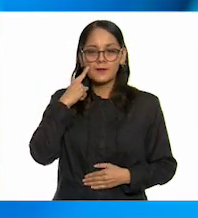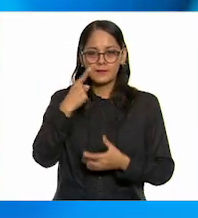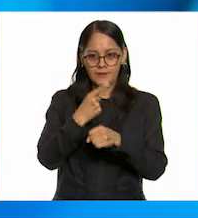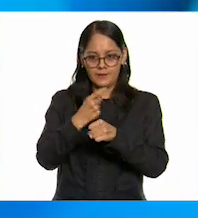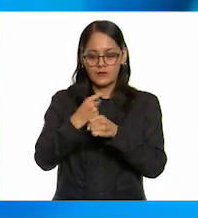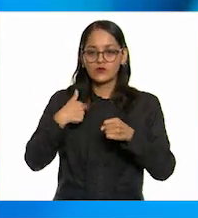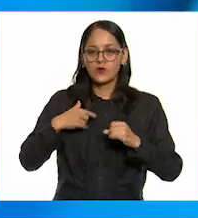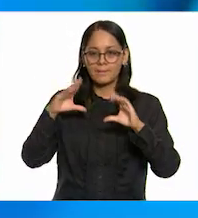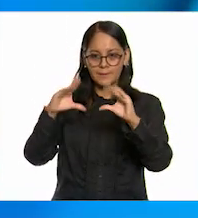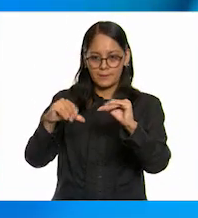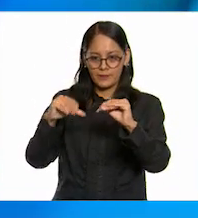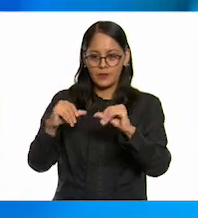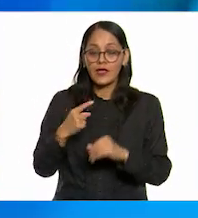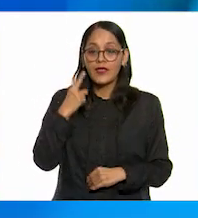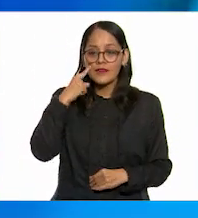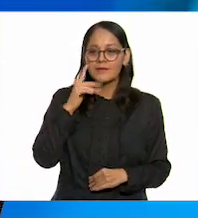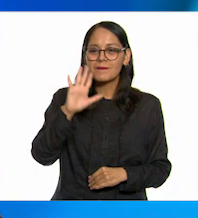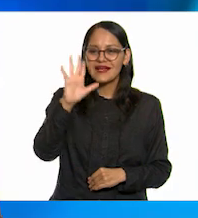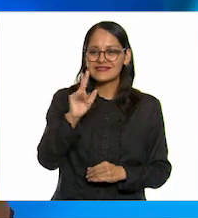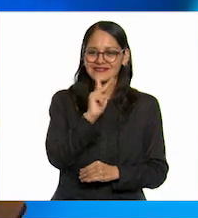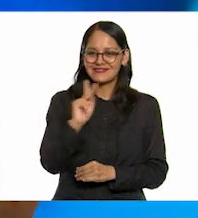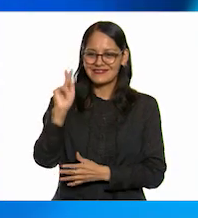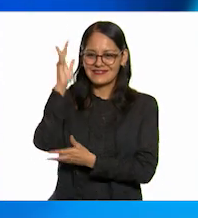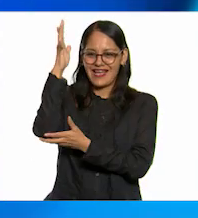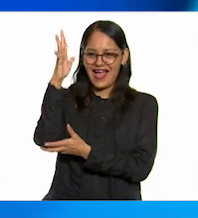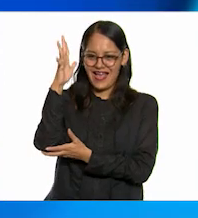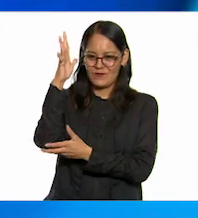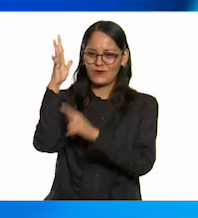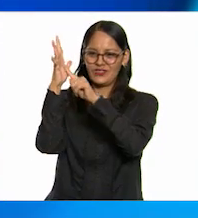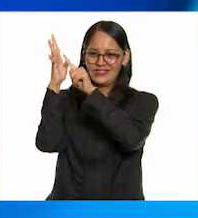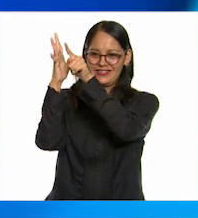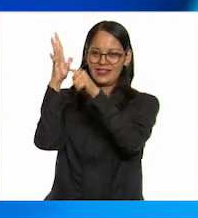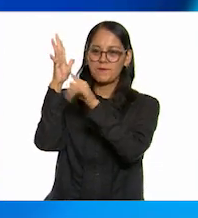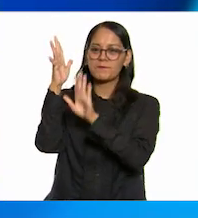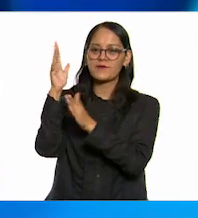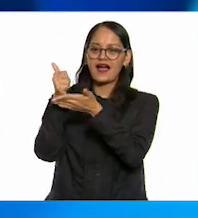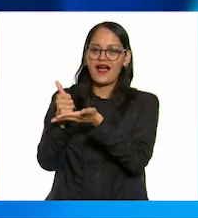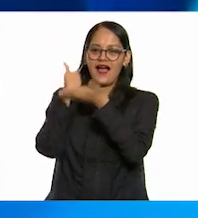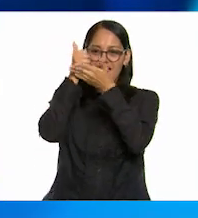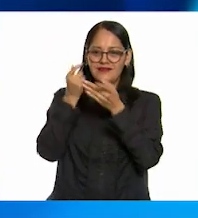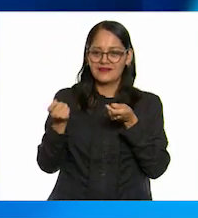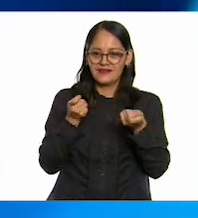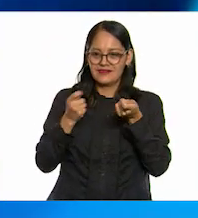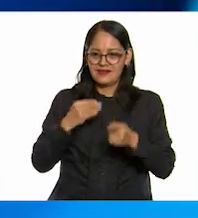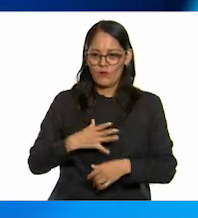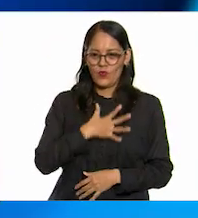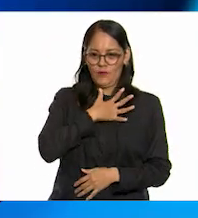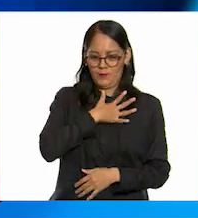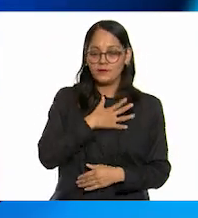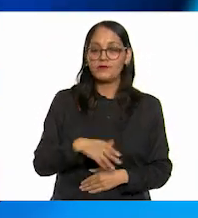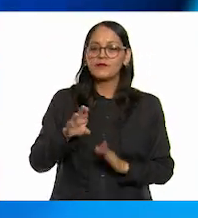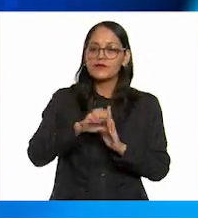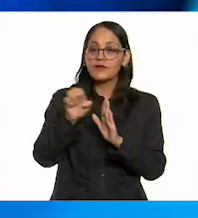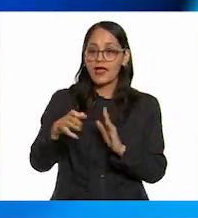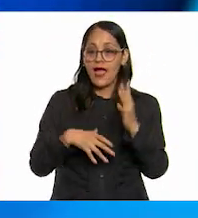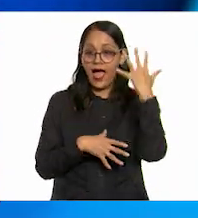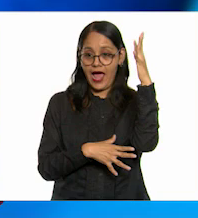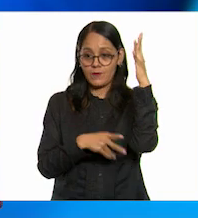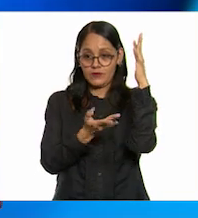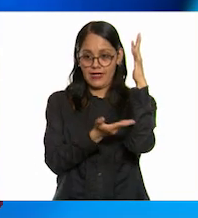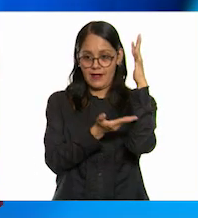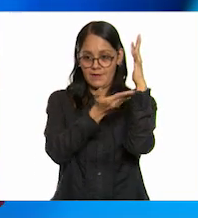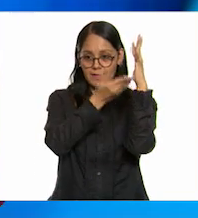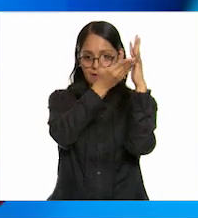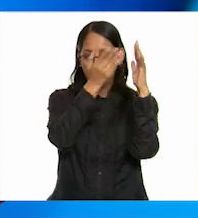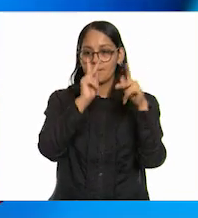voy a enseñar el árbol regulador de las emociones. Un árbol tiene tres partes importantes: